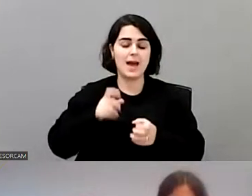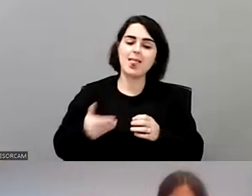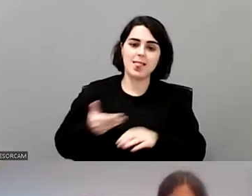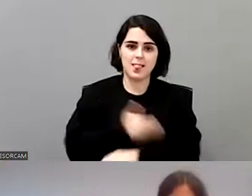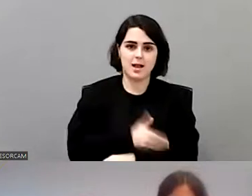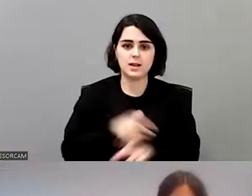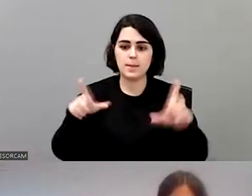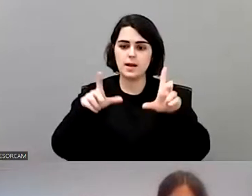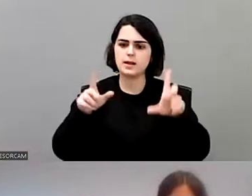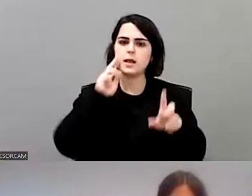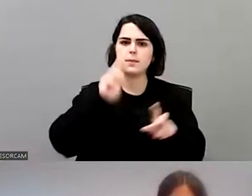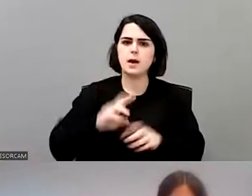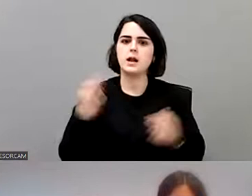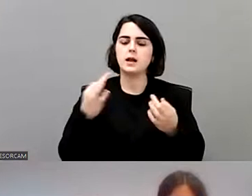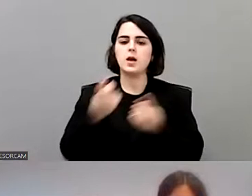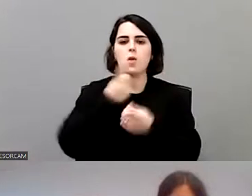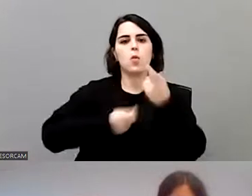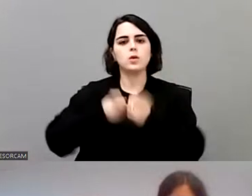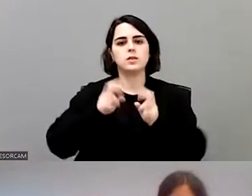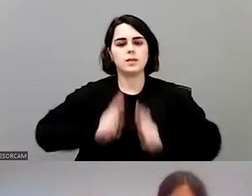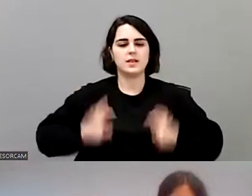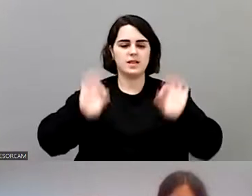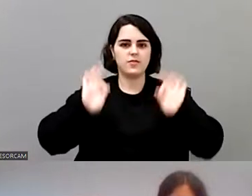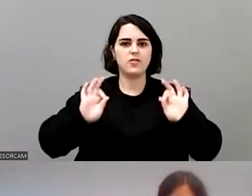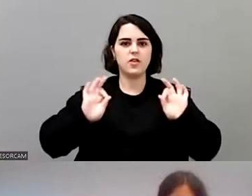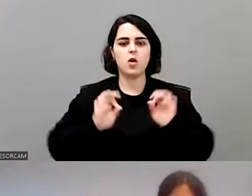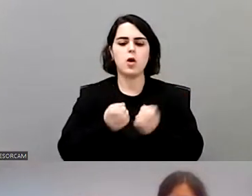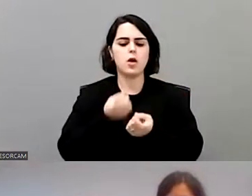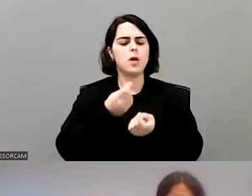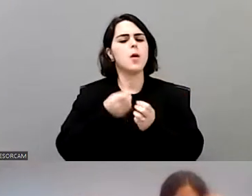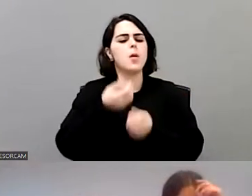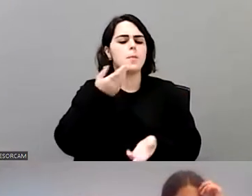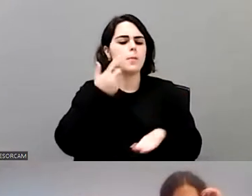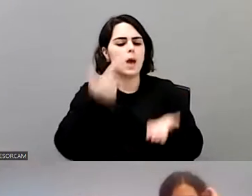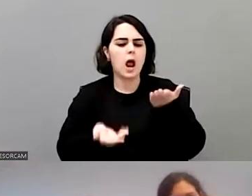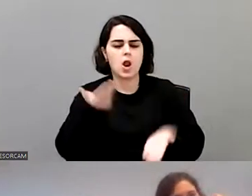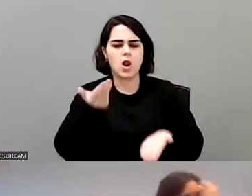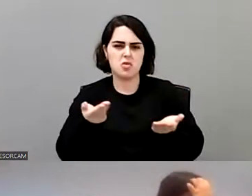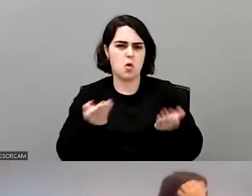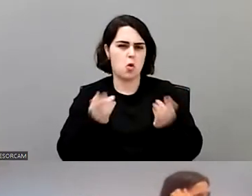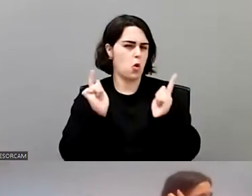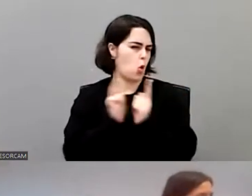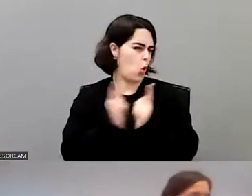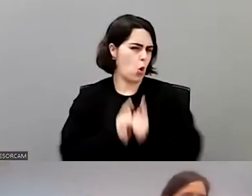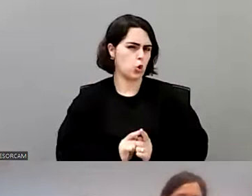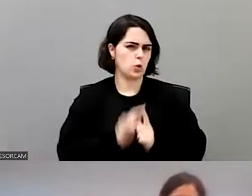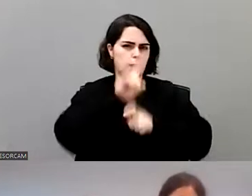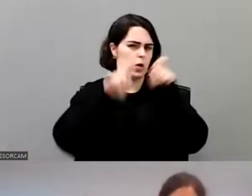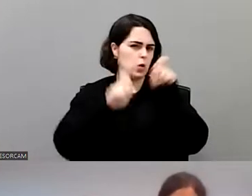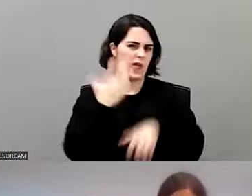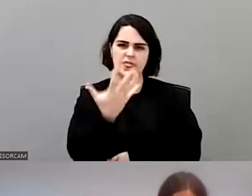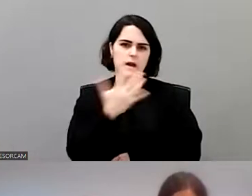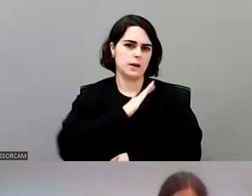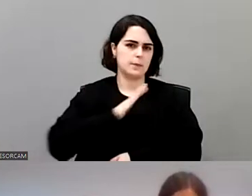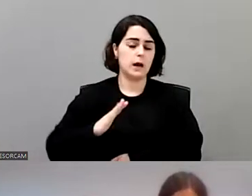en vuestras pantallas un cuestionario de valoración que es muy breve, son muy, muy poquitas preguntas, como 5 preguntas, y por